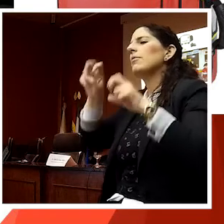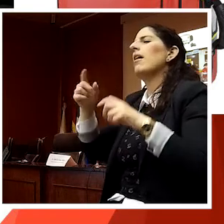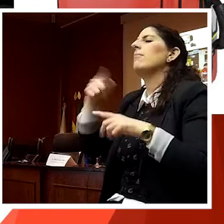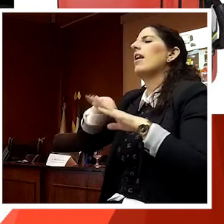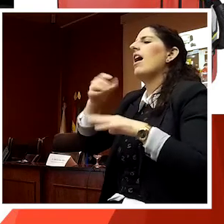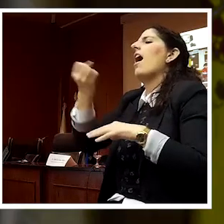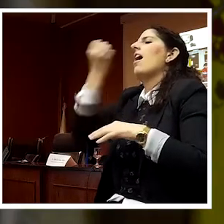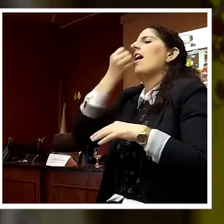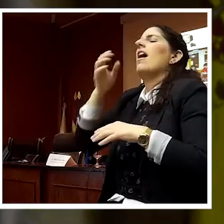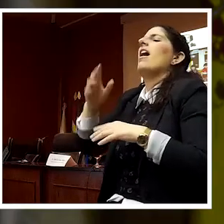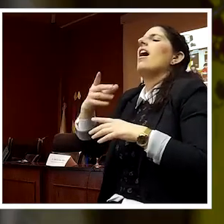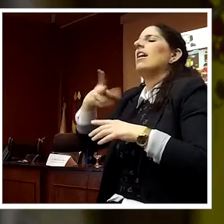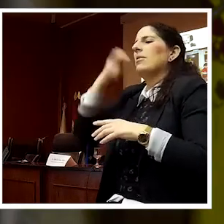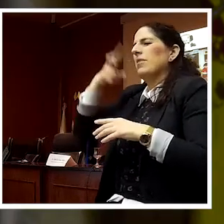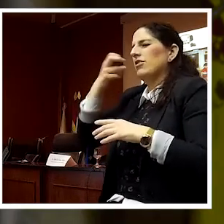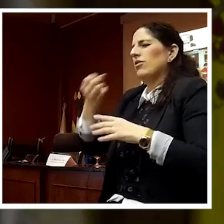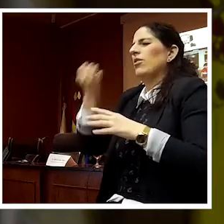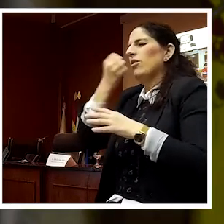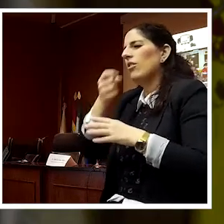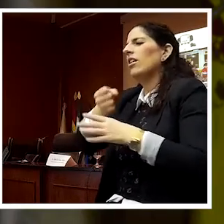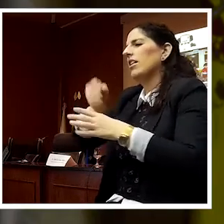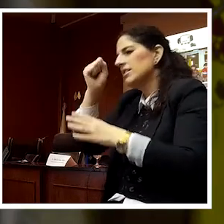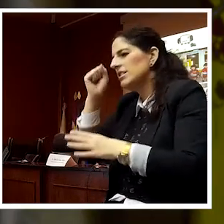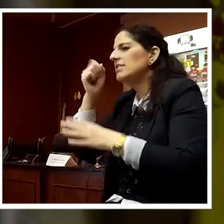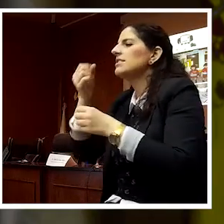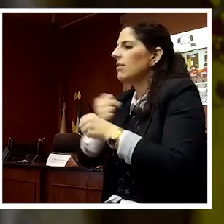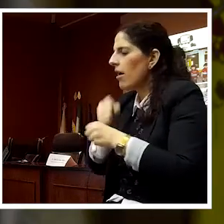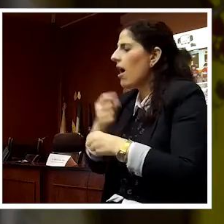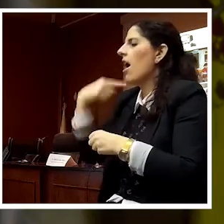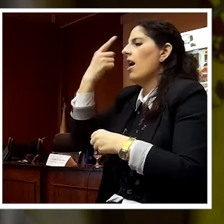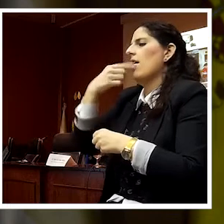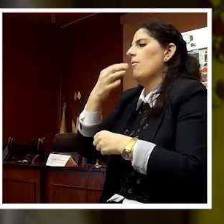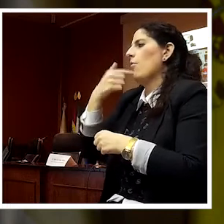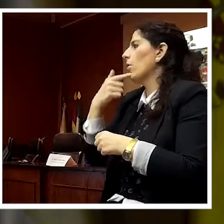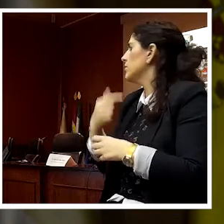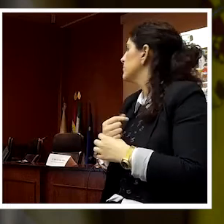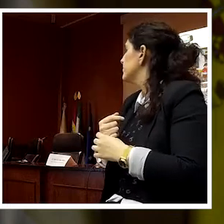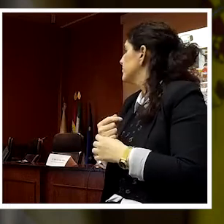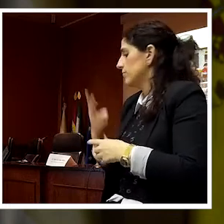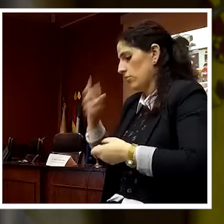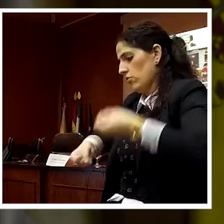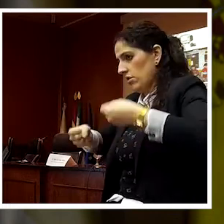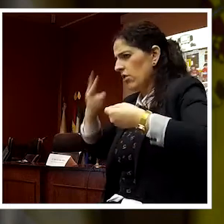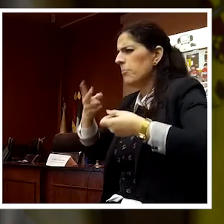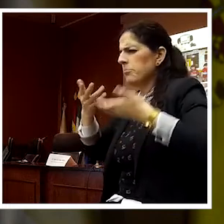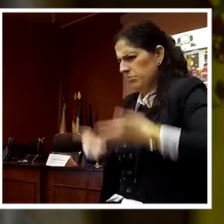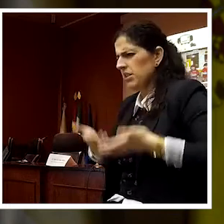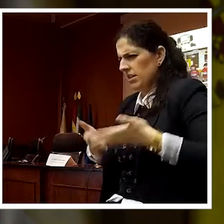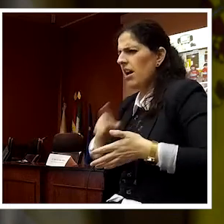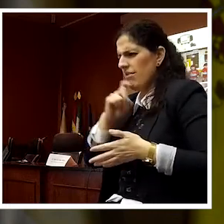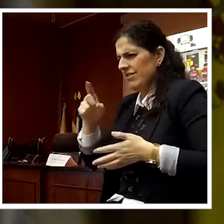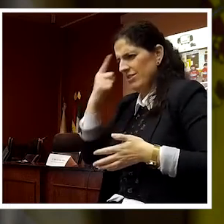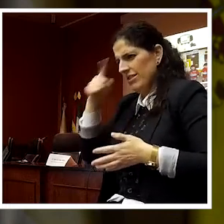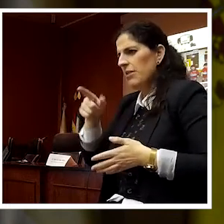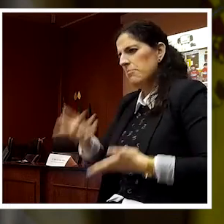intubar, poner oxígeno o hacer alguna instrumentación dentro de la cavidad oral. Estas bolsas pesan, os lo